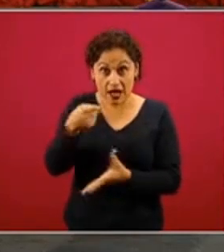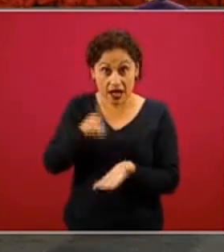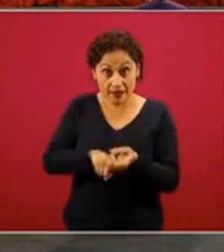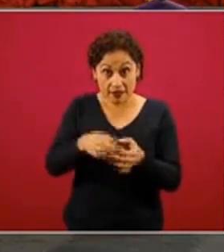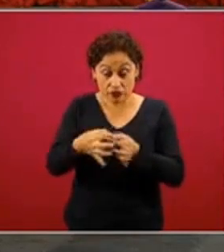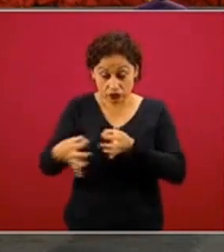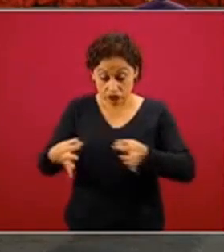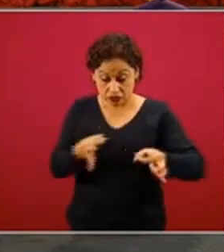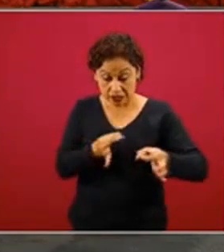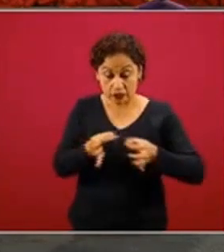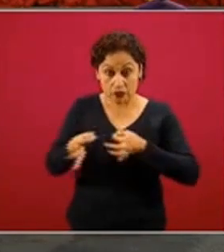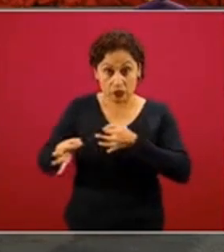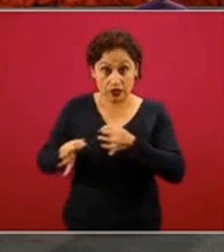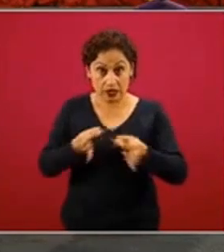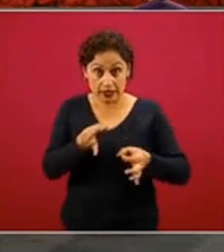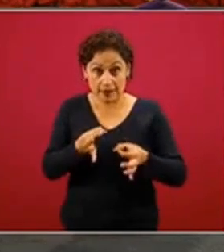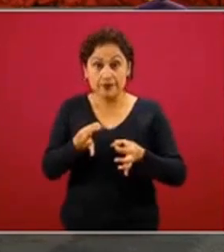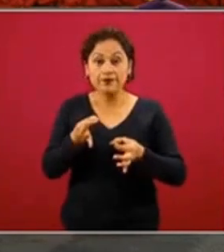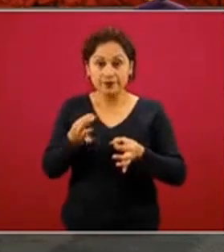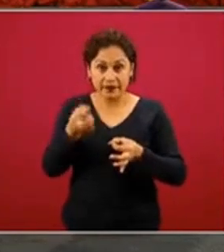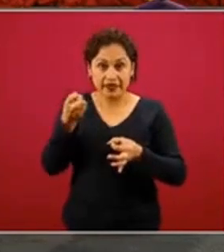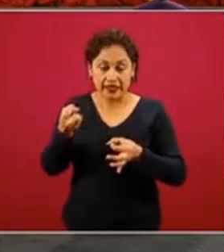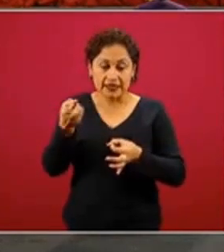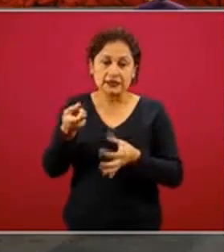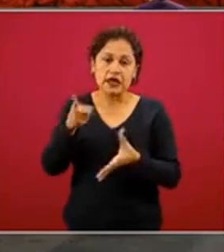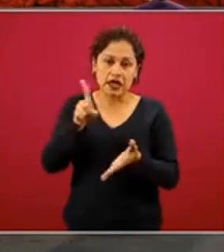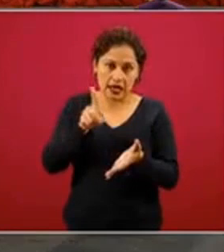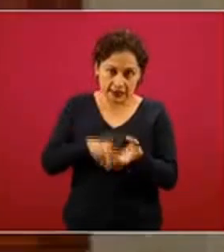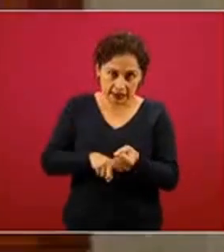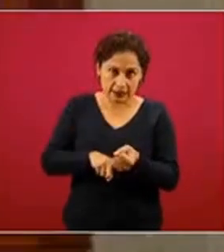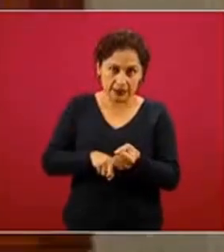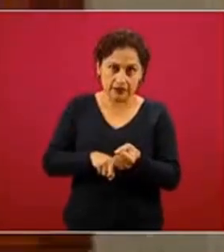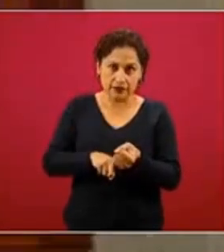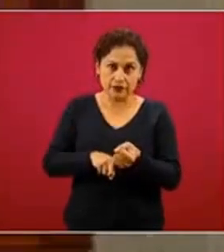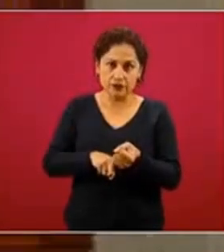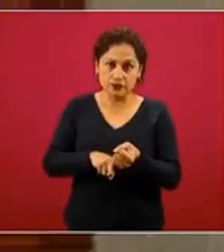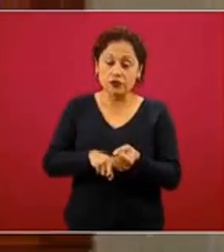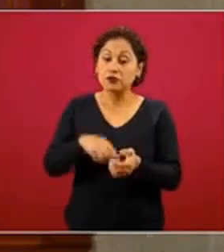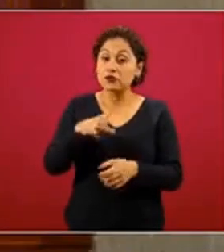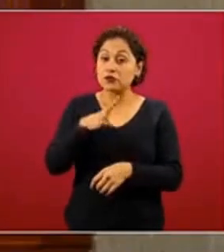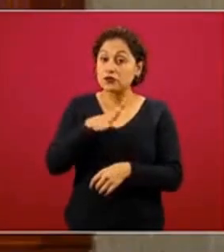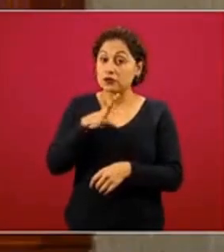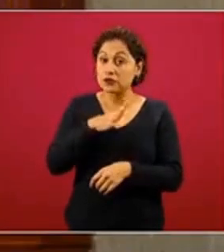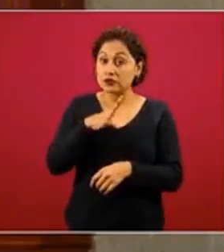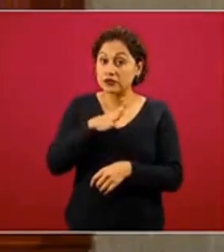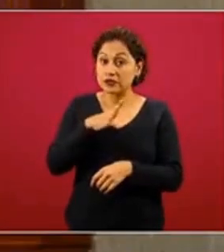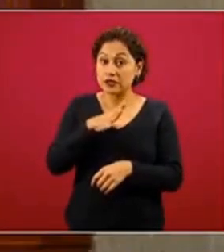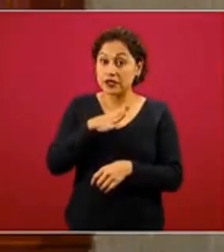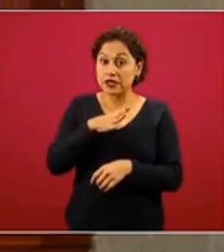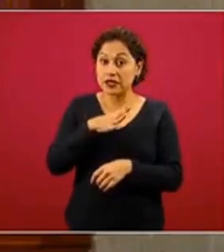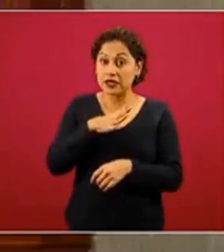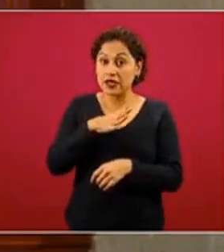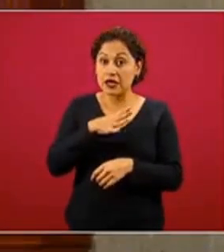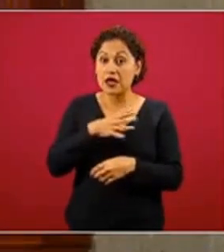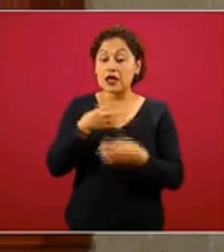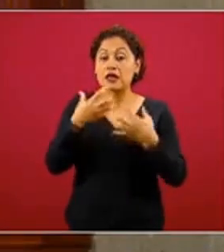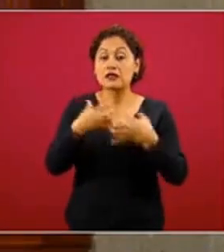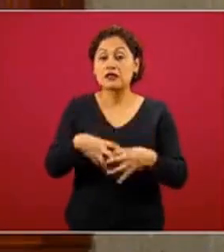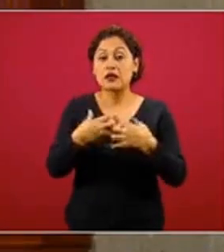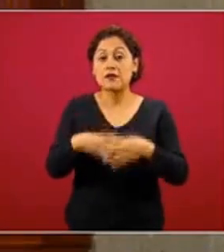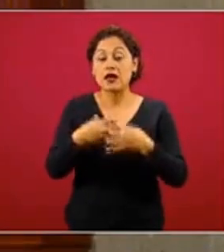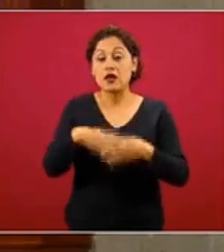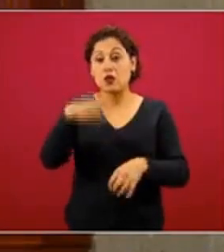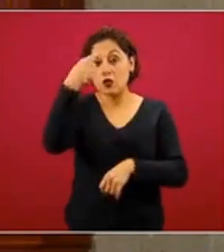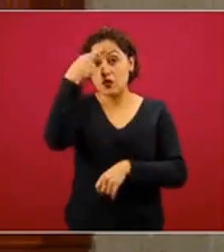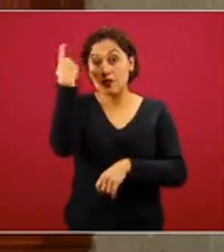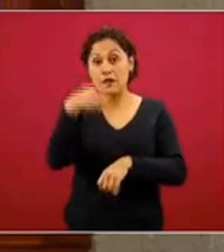específicamente sobre una angiotensina, y en su nombre lo lleva, va a regular la tensión de los vasos. Por